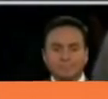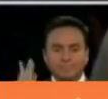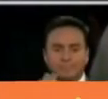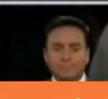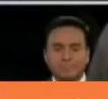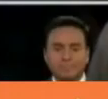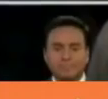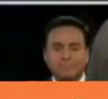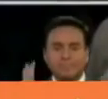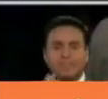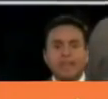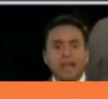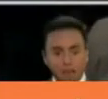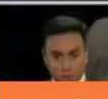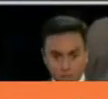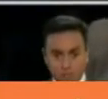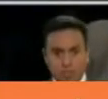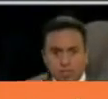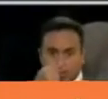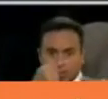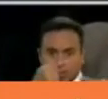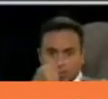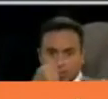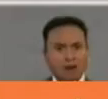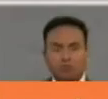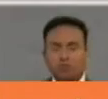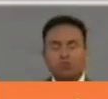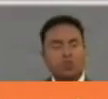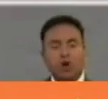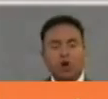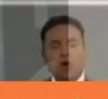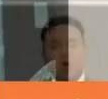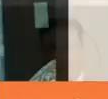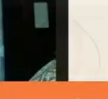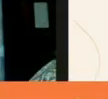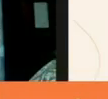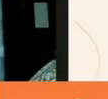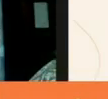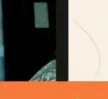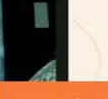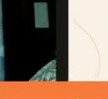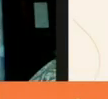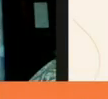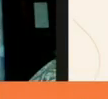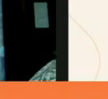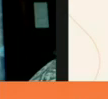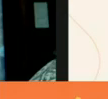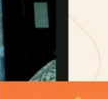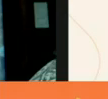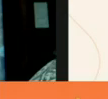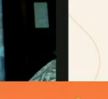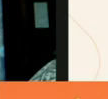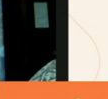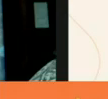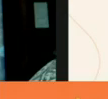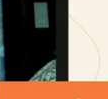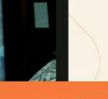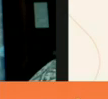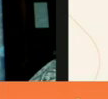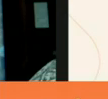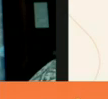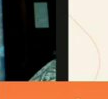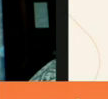Eres de la galería el aplauso. A partir de los lineamientos compartidos por... Tendrán cabida, vengan de donde vengan. Claro. Queda como si fuera un aplauso